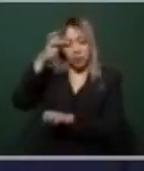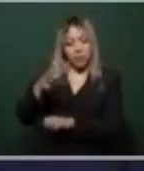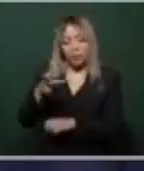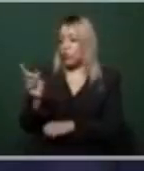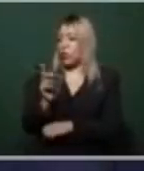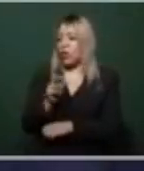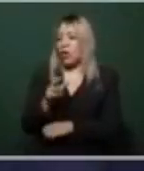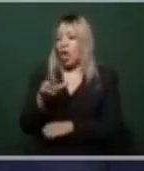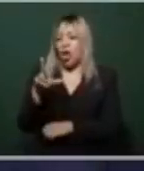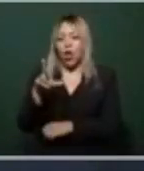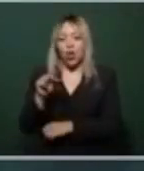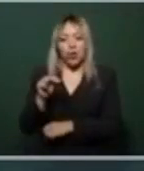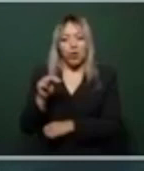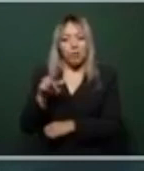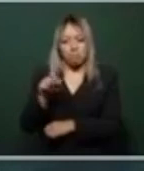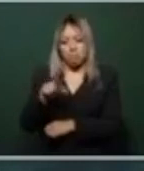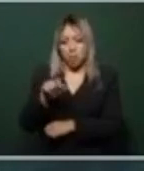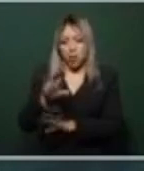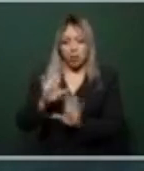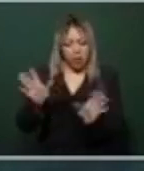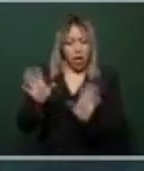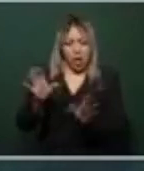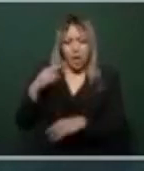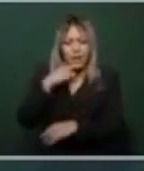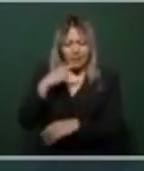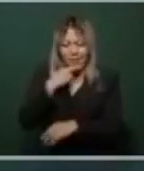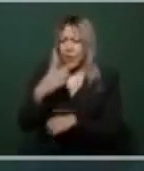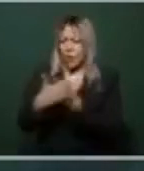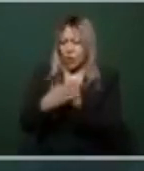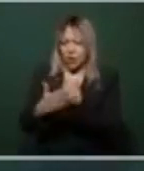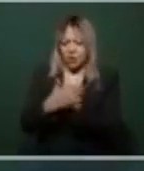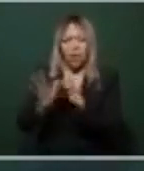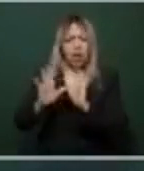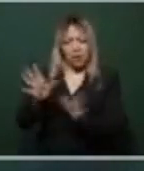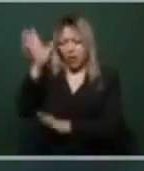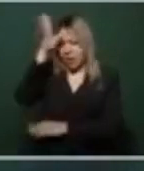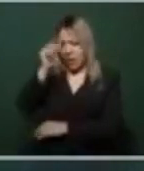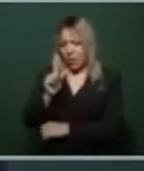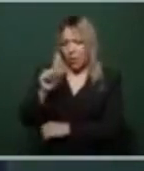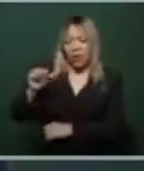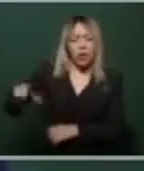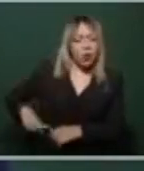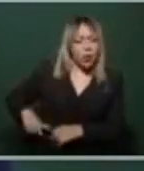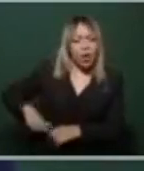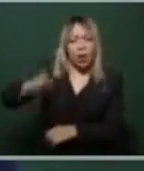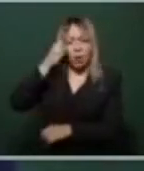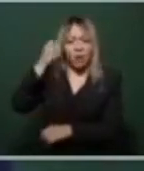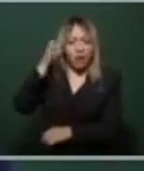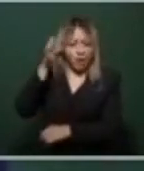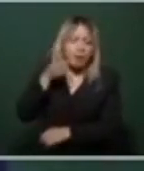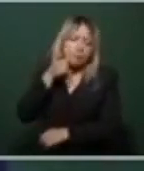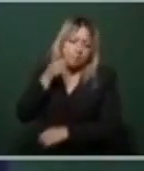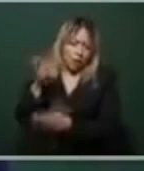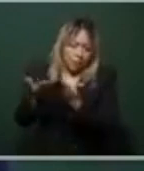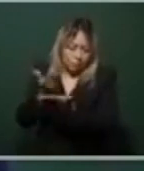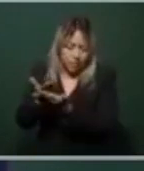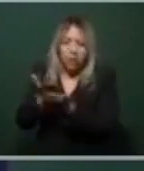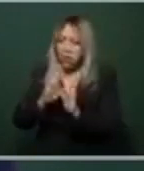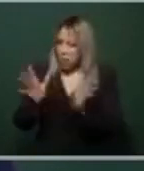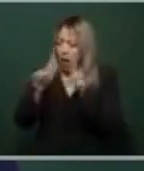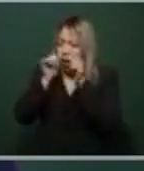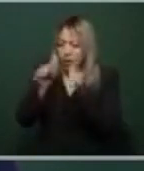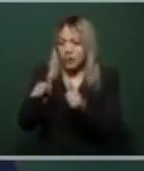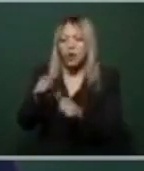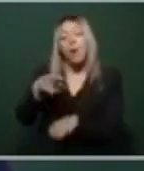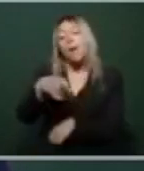Entra de inmediato, ya quedamos con el gobernador, fue su solicitud y va a ser atendido. Lo que pasa